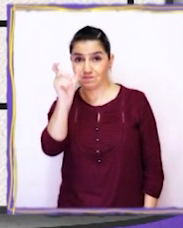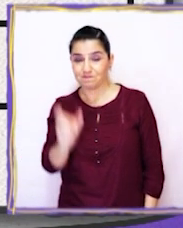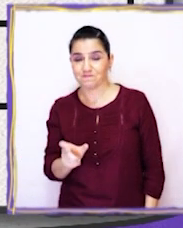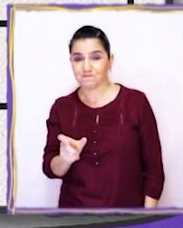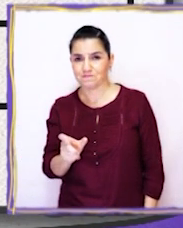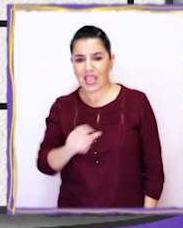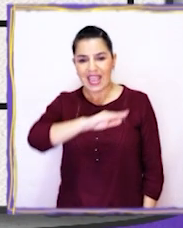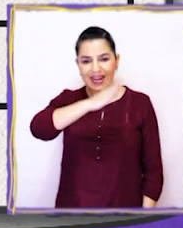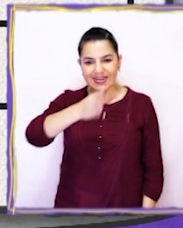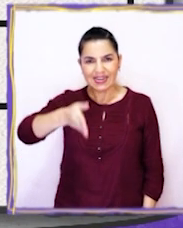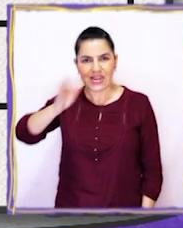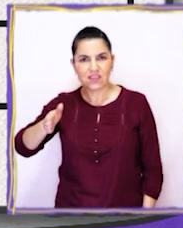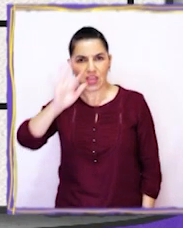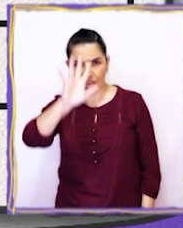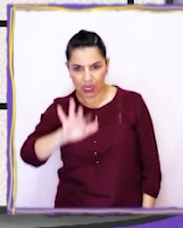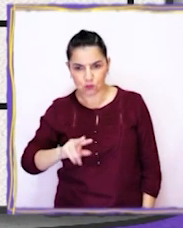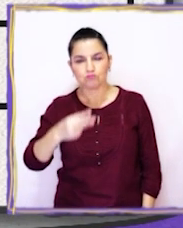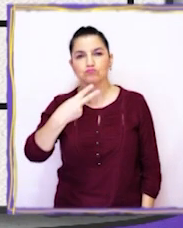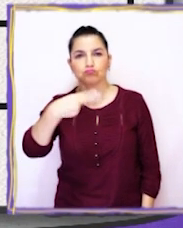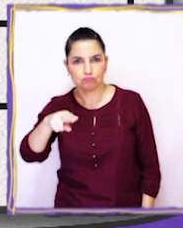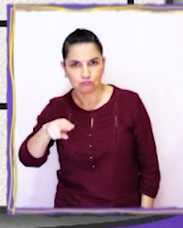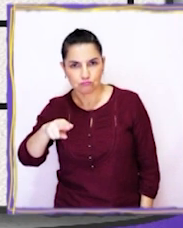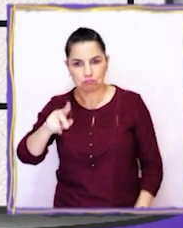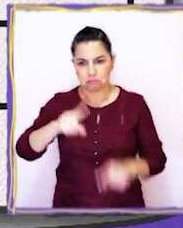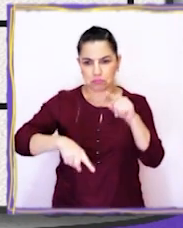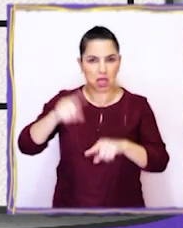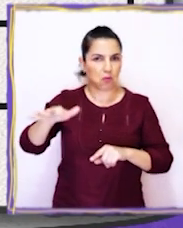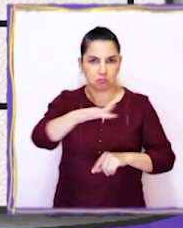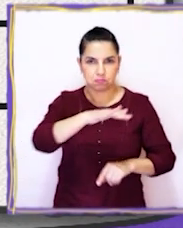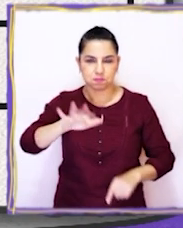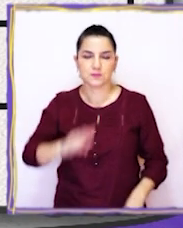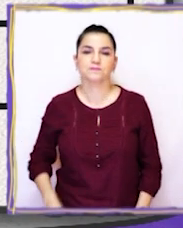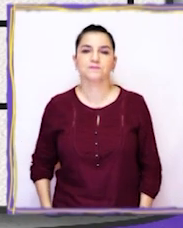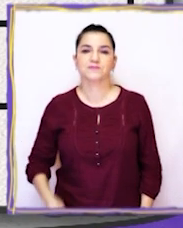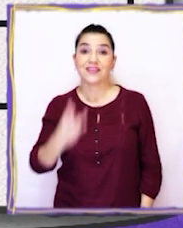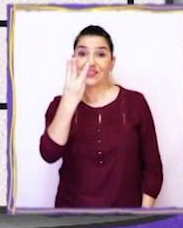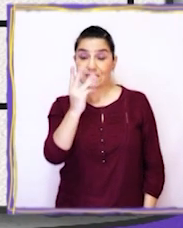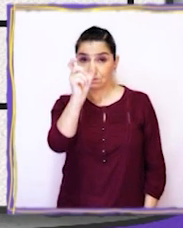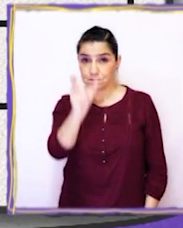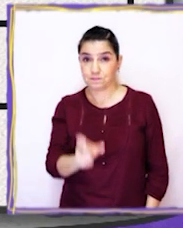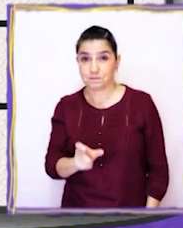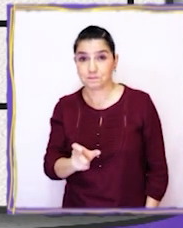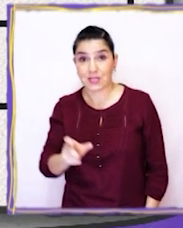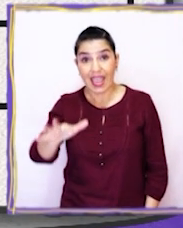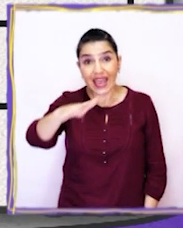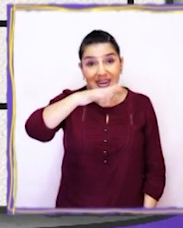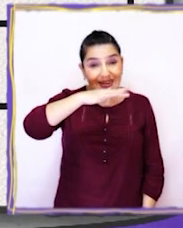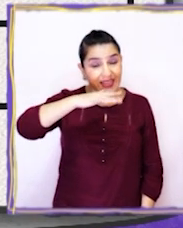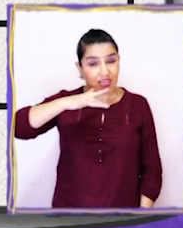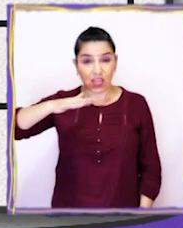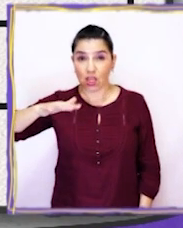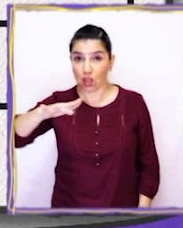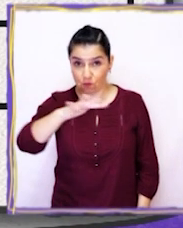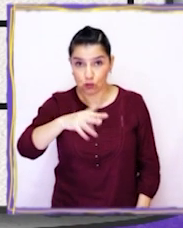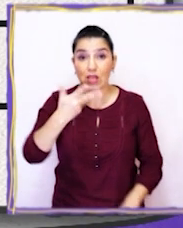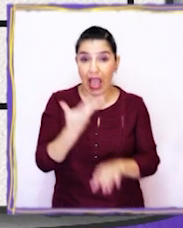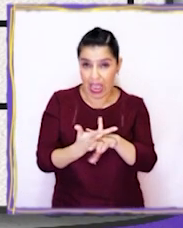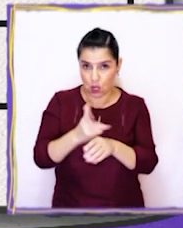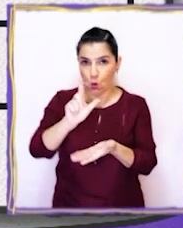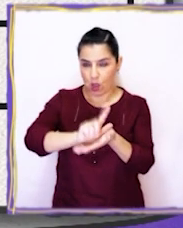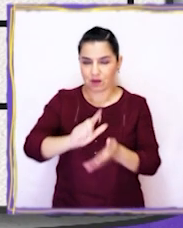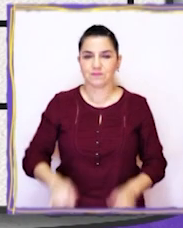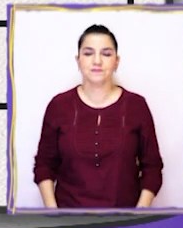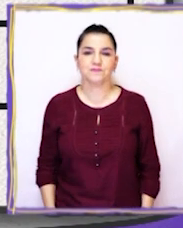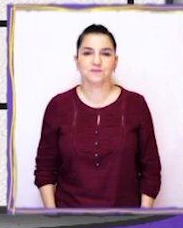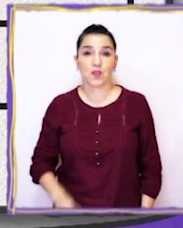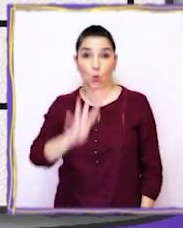2. El de relieve característico, que es la forma del territorio. 3. Hidrografía, que son las aguas presentes